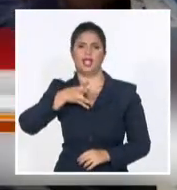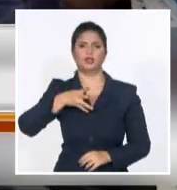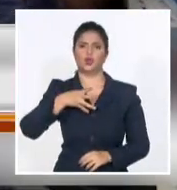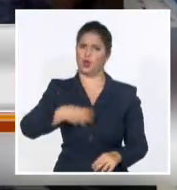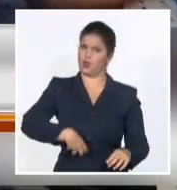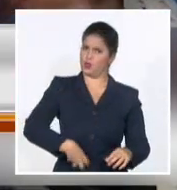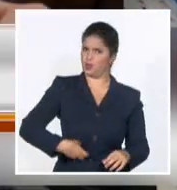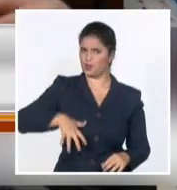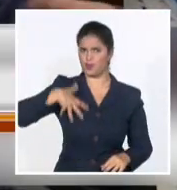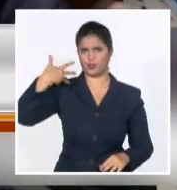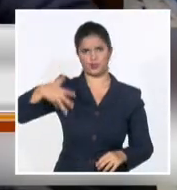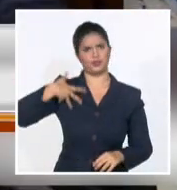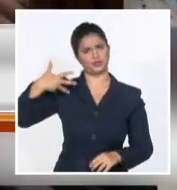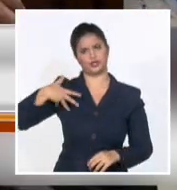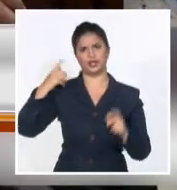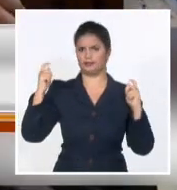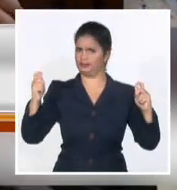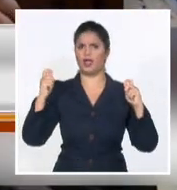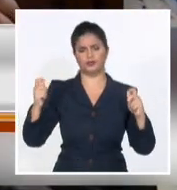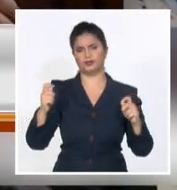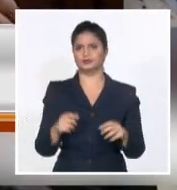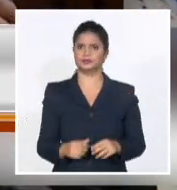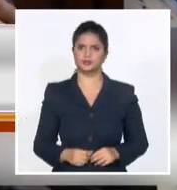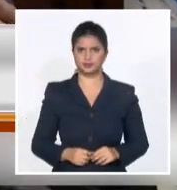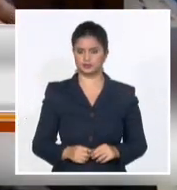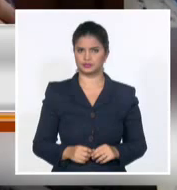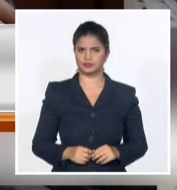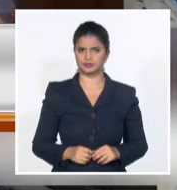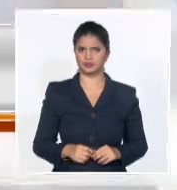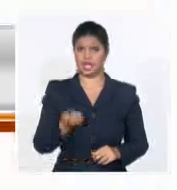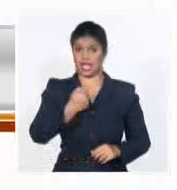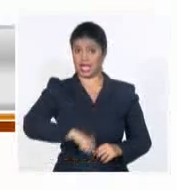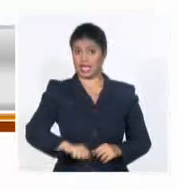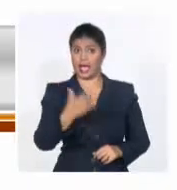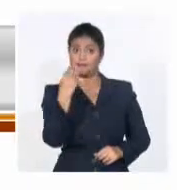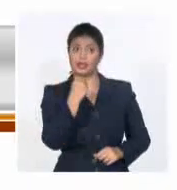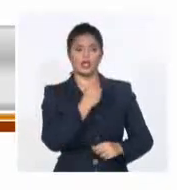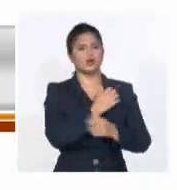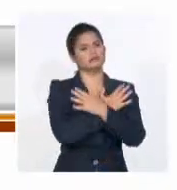Vinieron y empezaron a gritarnos y ella me abrazó, me dijo que no tuviera miedo.